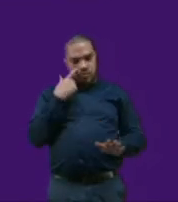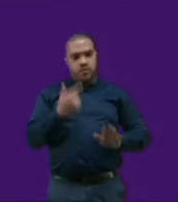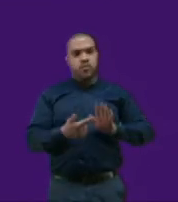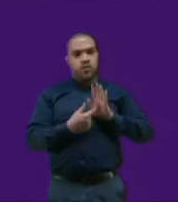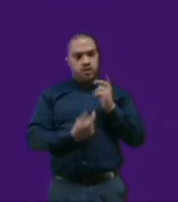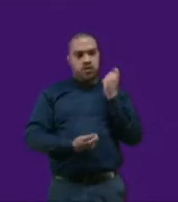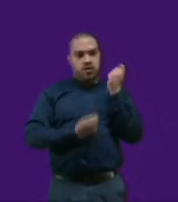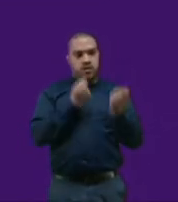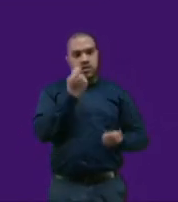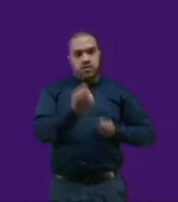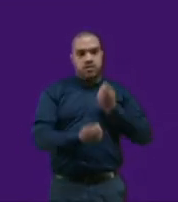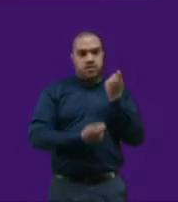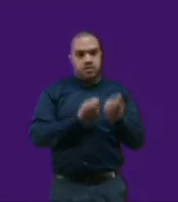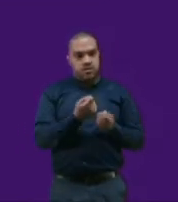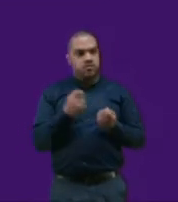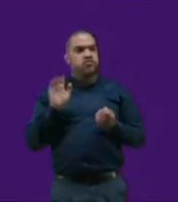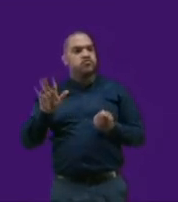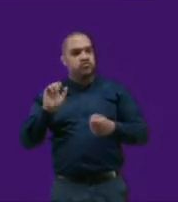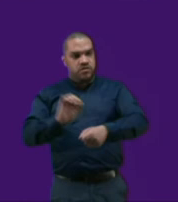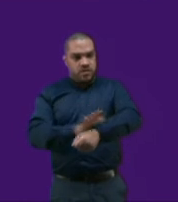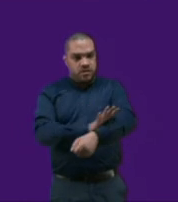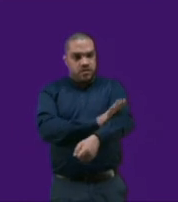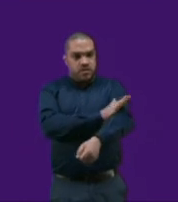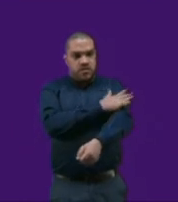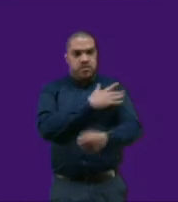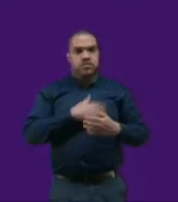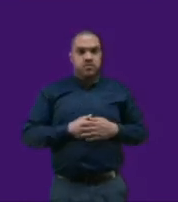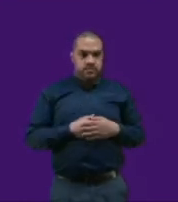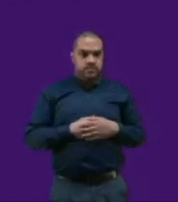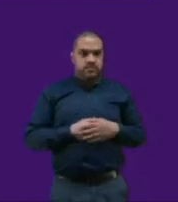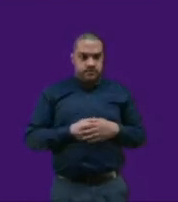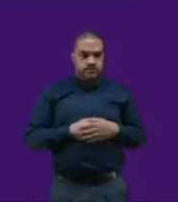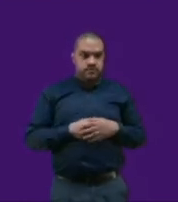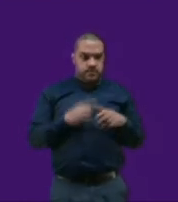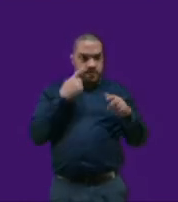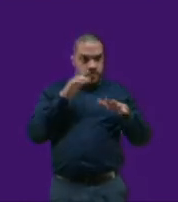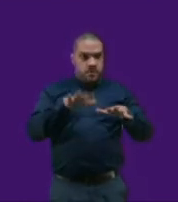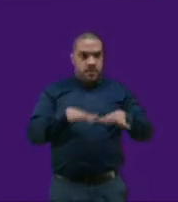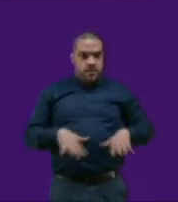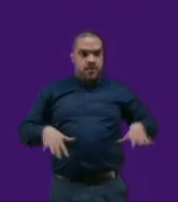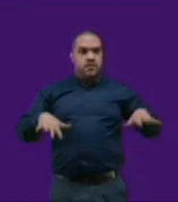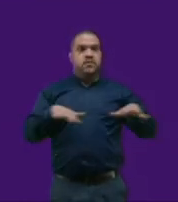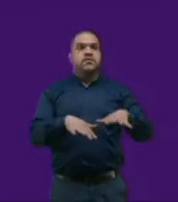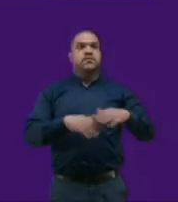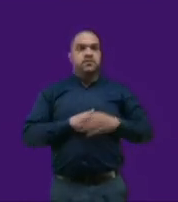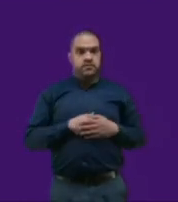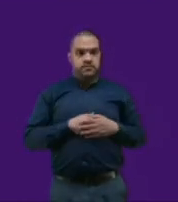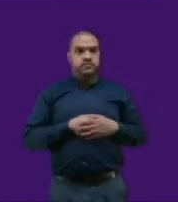emociones. Es tan radical que mira lo que me hice en mi mano.